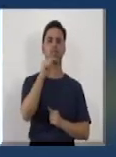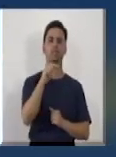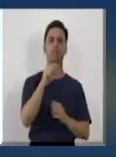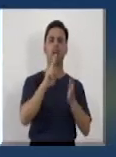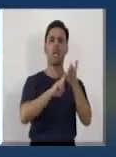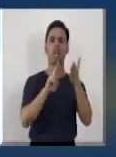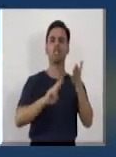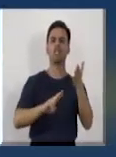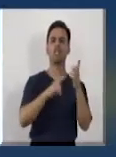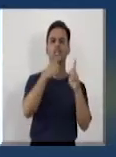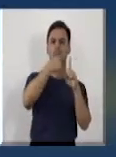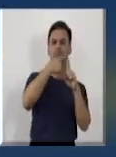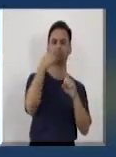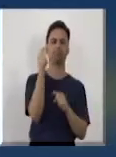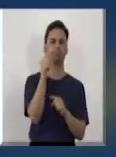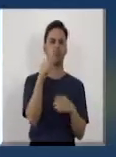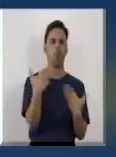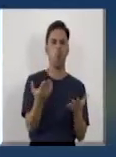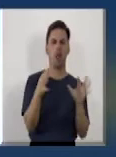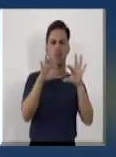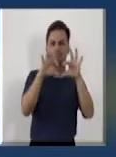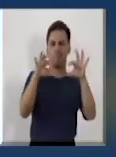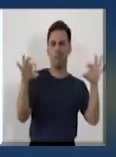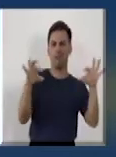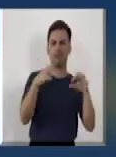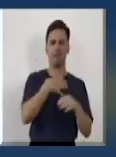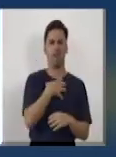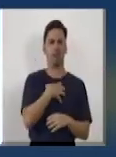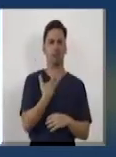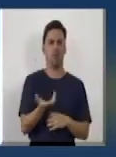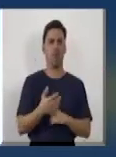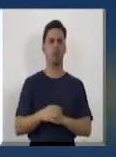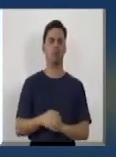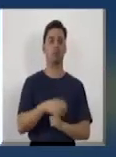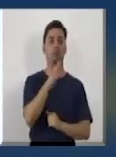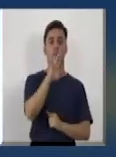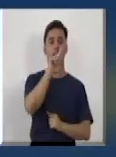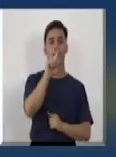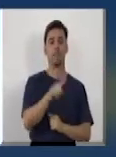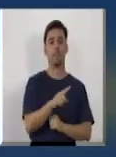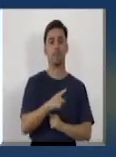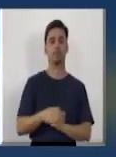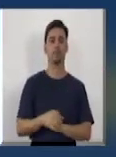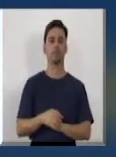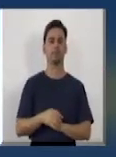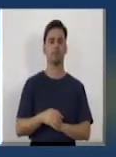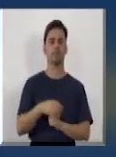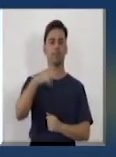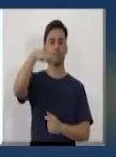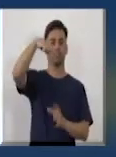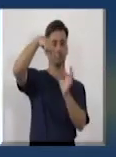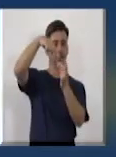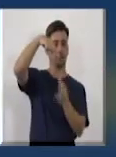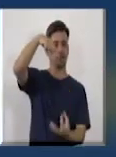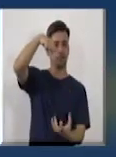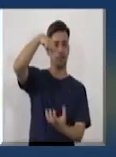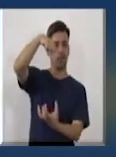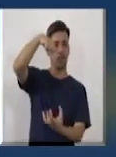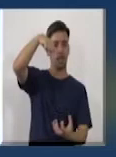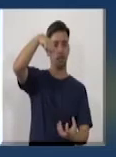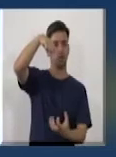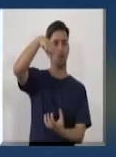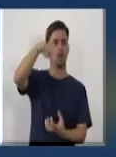o carga posee la varilla? Inciso B: ¿qué tipo de electricidad o carga posee la esfera? Explica tu